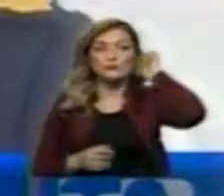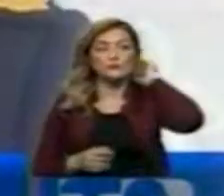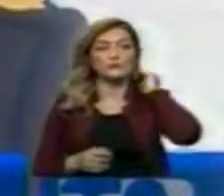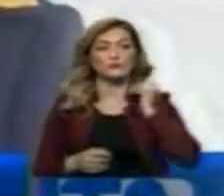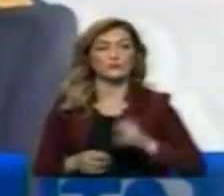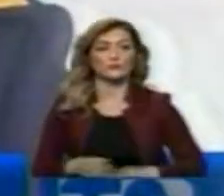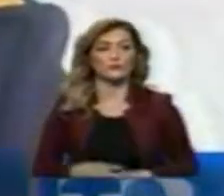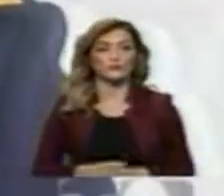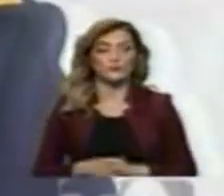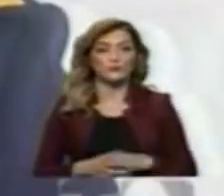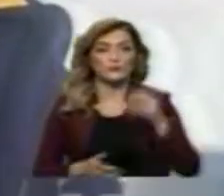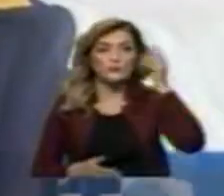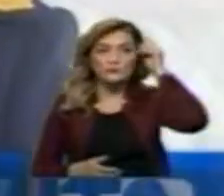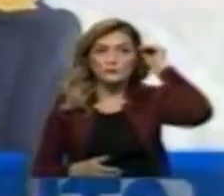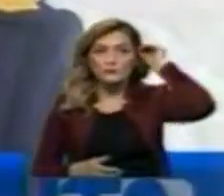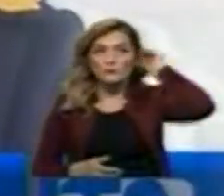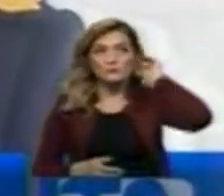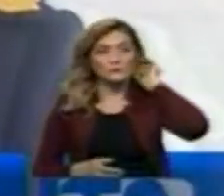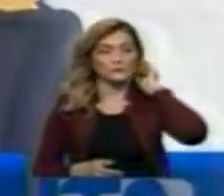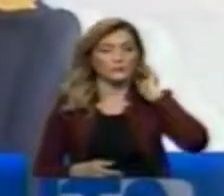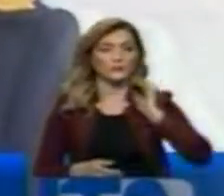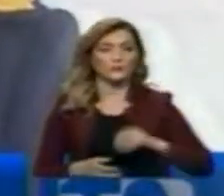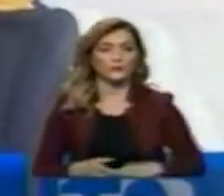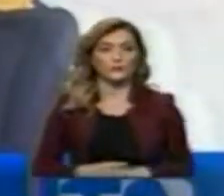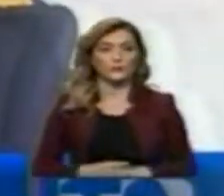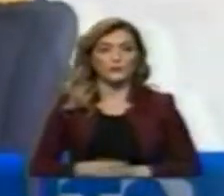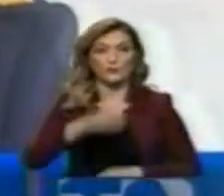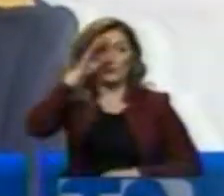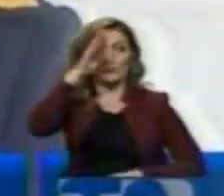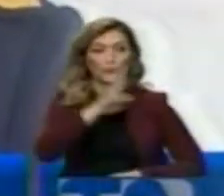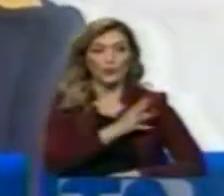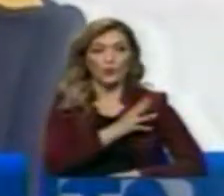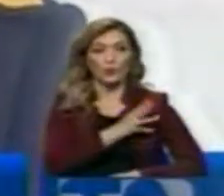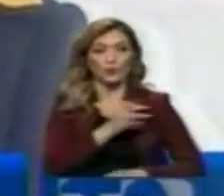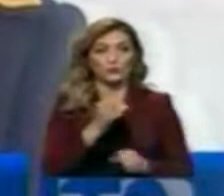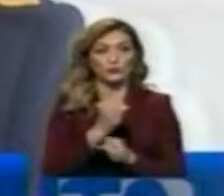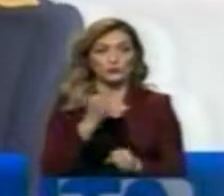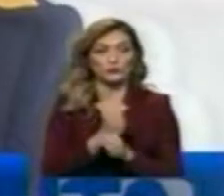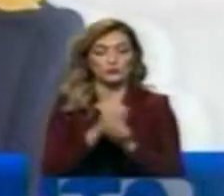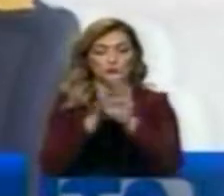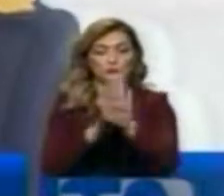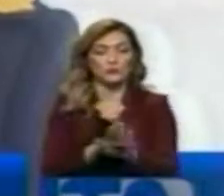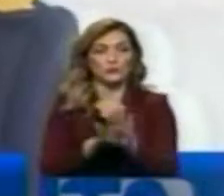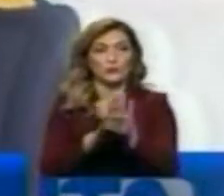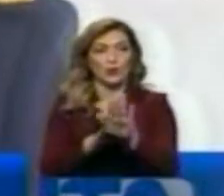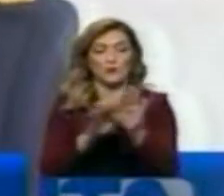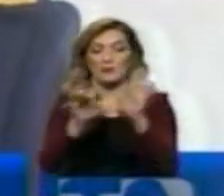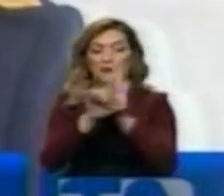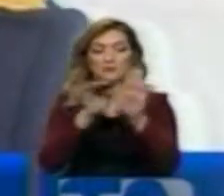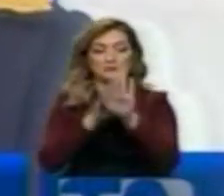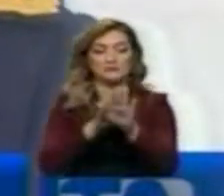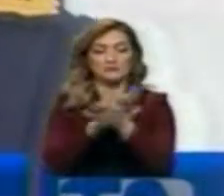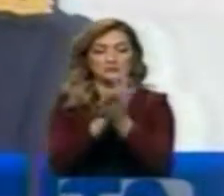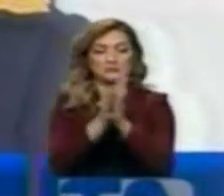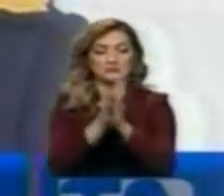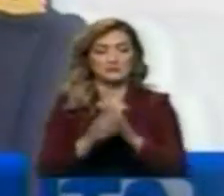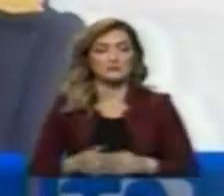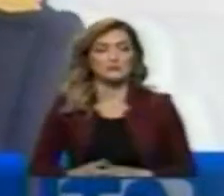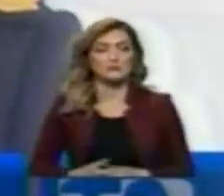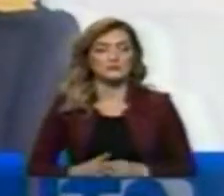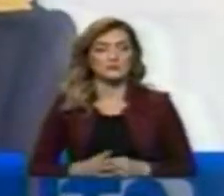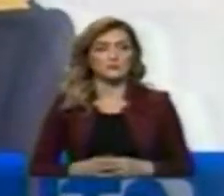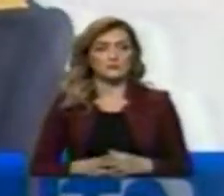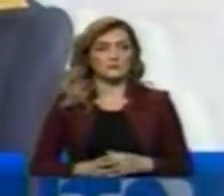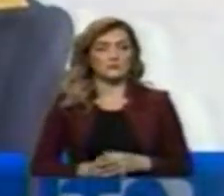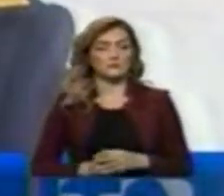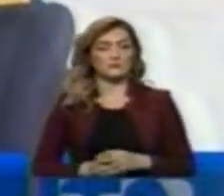Pudimos evidenciar que las Fuerzas Armadas estuvieron involucradas en tareas sin respaldo a un marco legal, debiendo resaltar el valor del